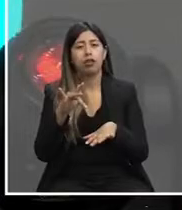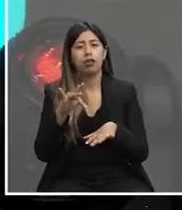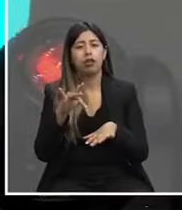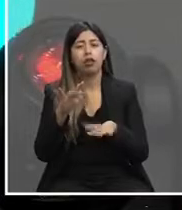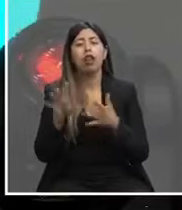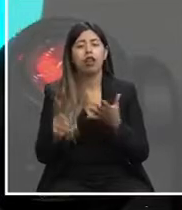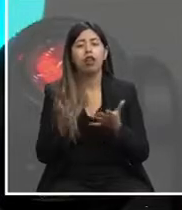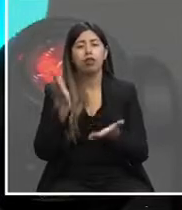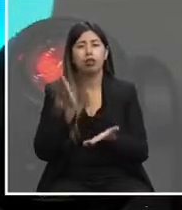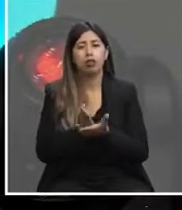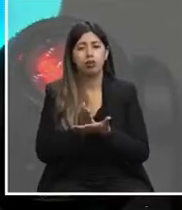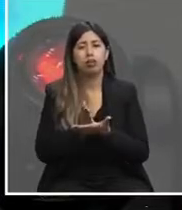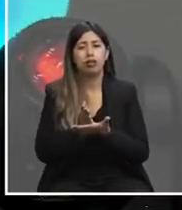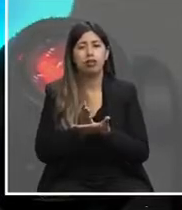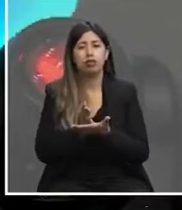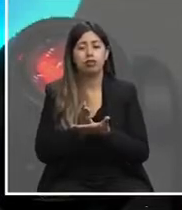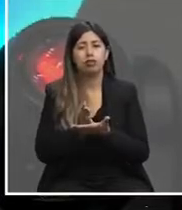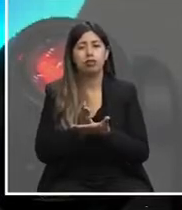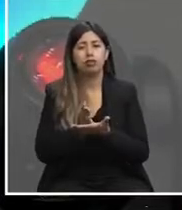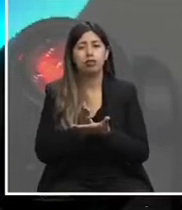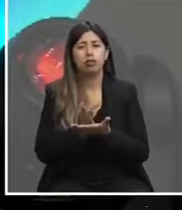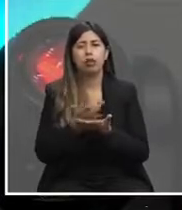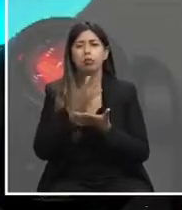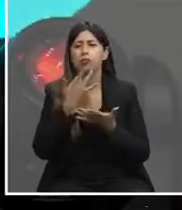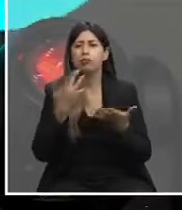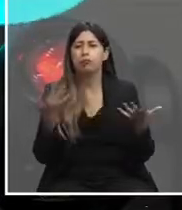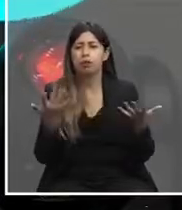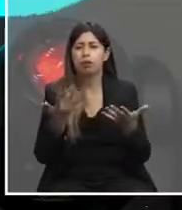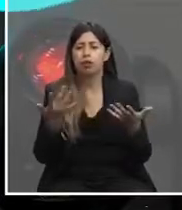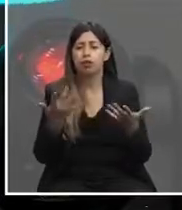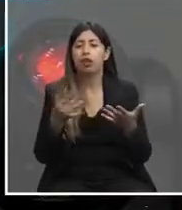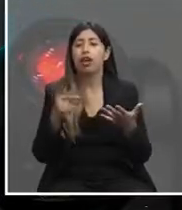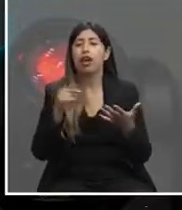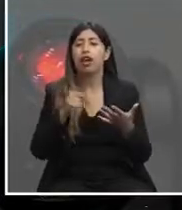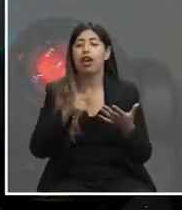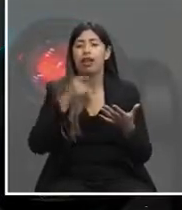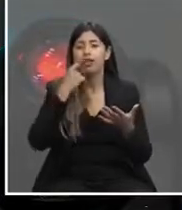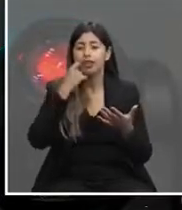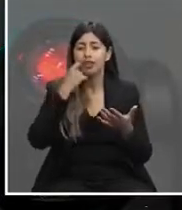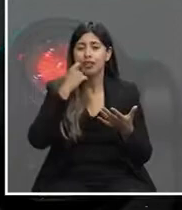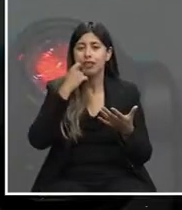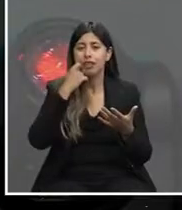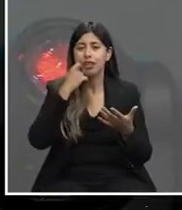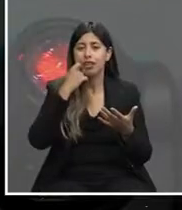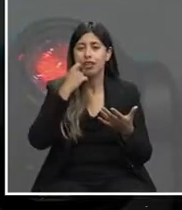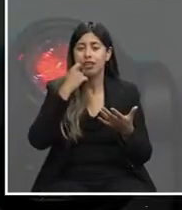de decisiones que tenemos, porque son aquellas que de alguna manera